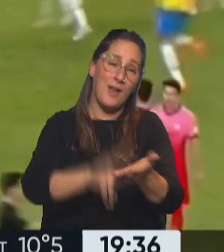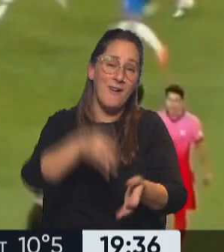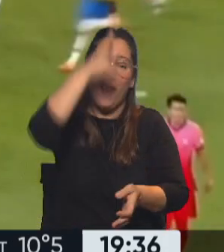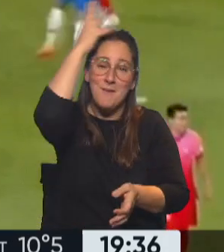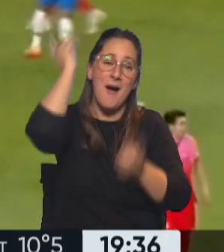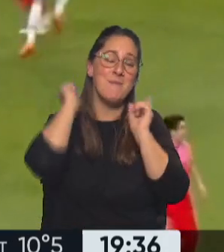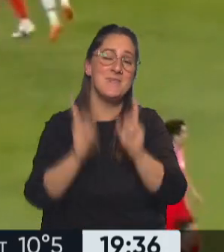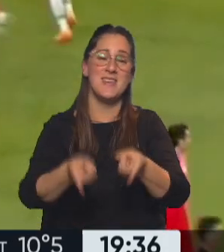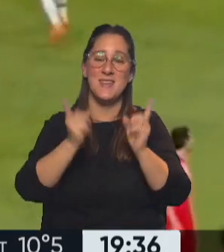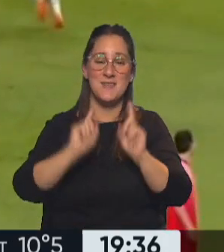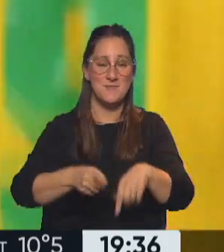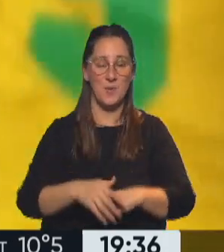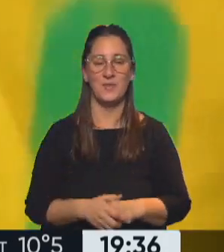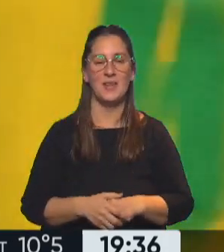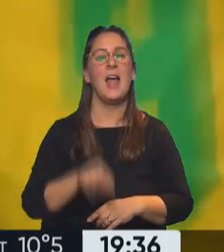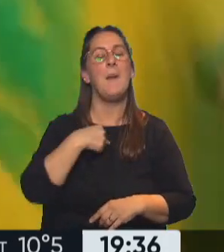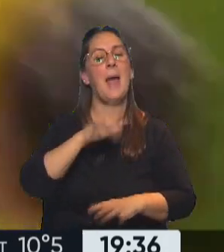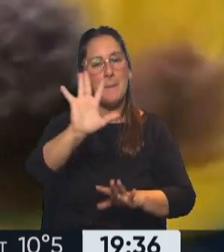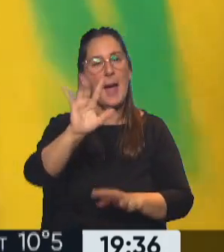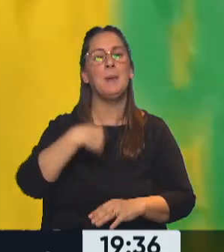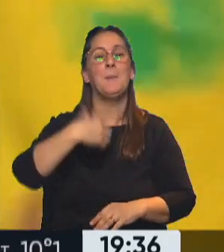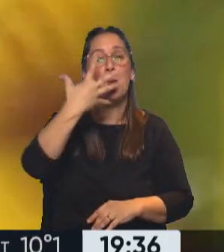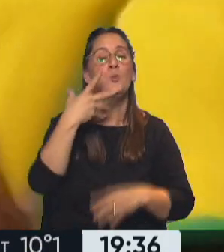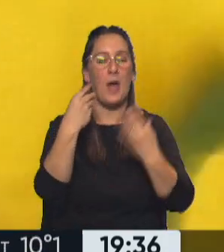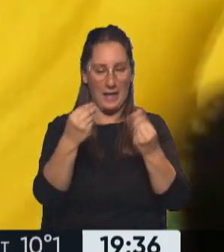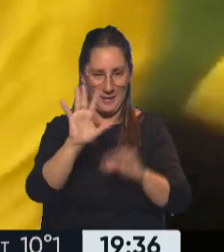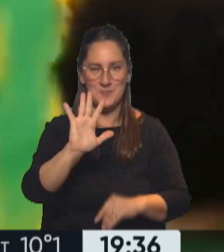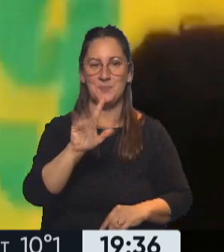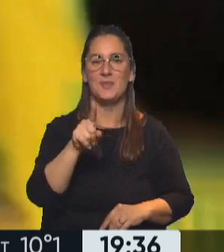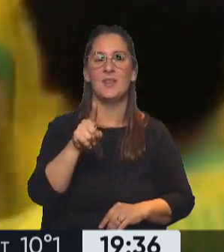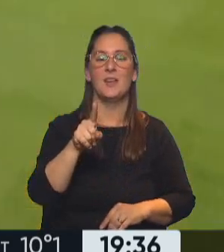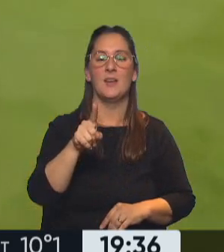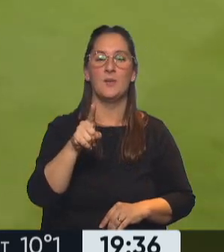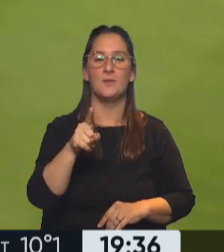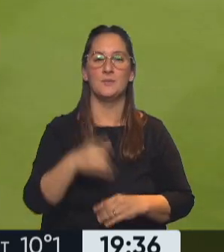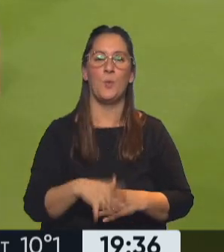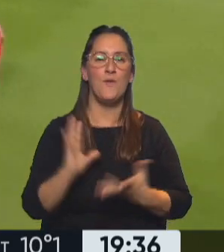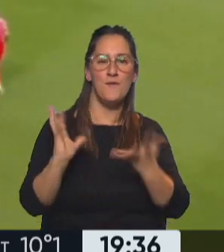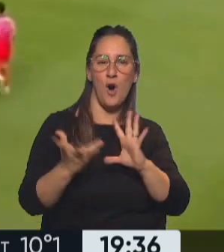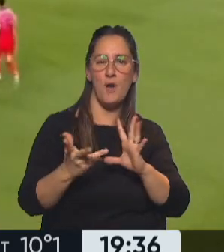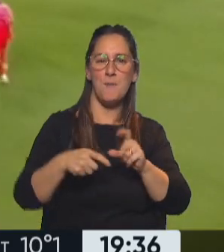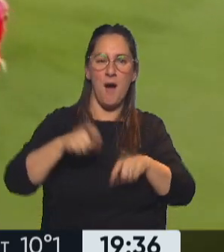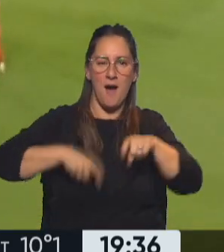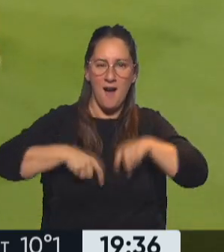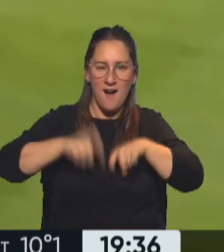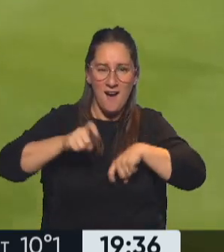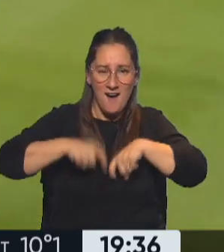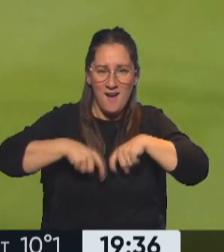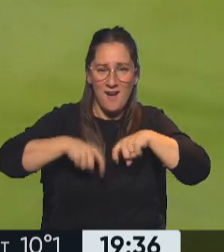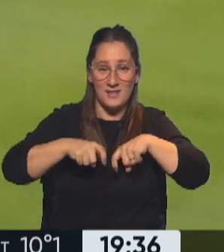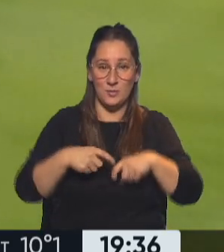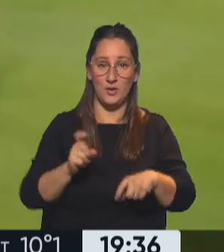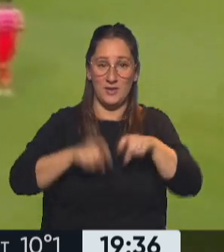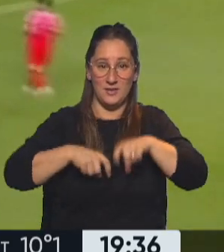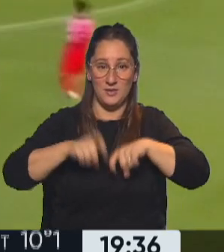misma. No, ¿sabés lo que me gusta? Pero en segundo tiempo, ¿sabés lo ¿no? que me gusta? Sí. Cuando hace así el tipo. Claro, los pasitos cortitos. En el vení, medio de área.